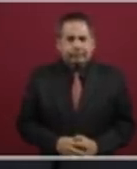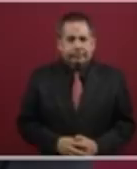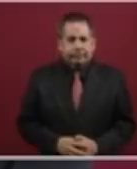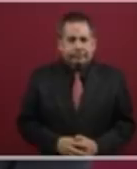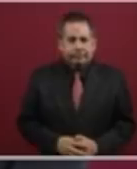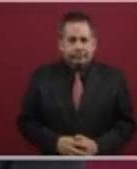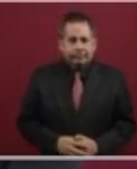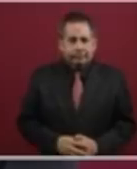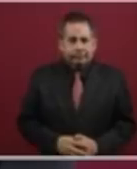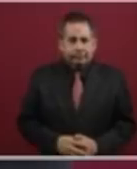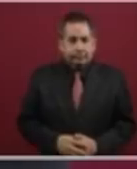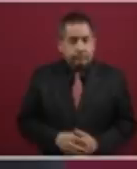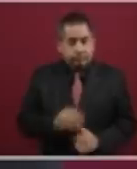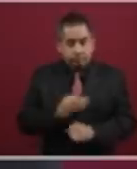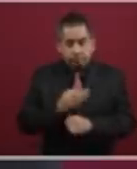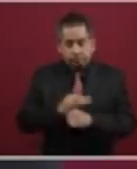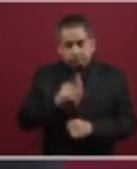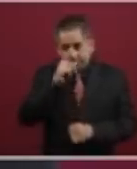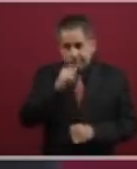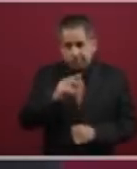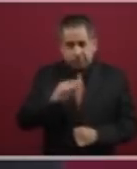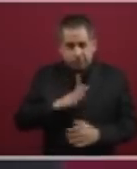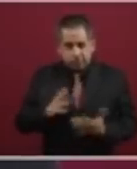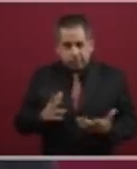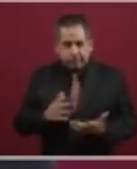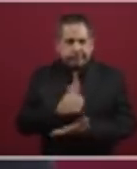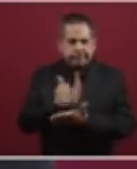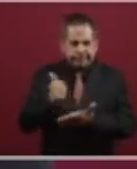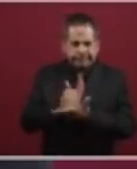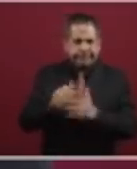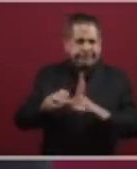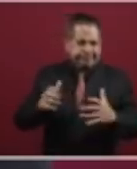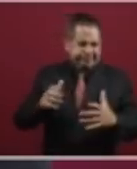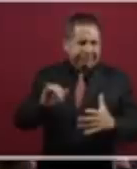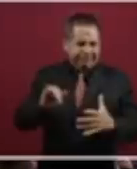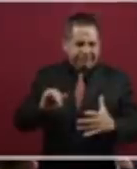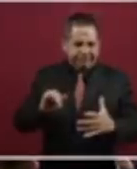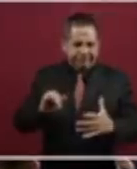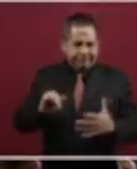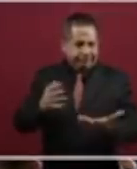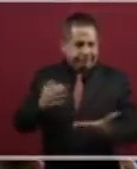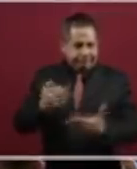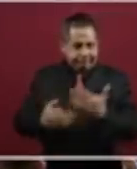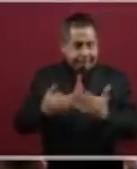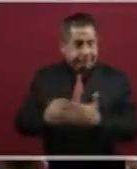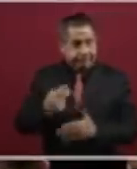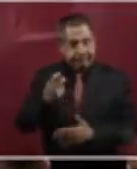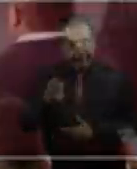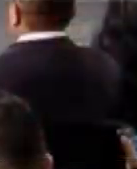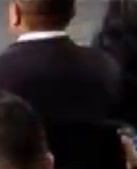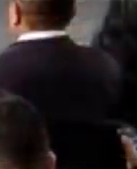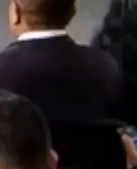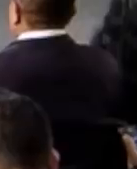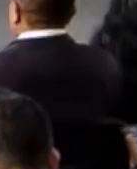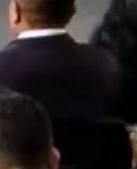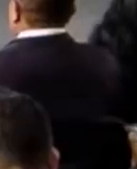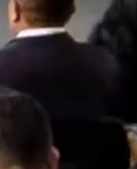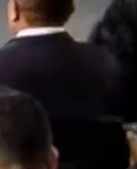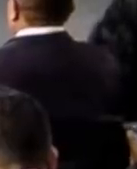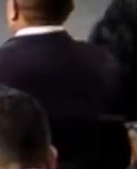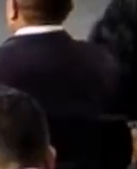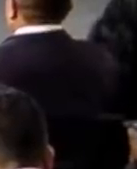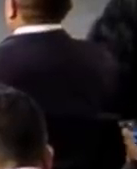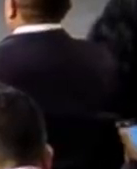que no lo pueden hacer, solo en las ciudades. Eso va a ser un